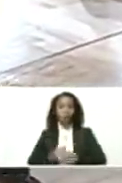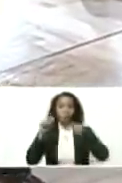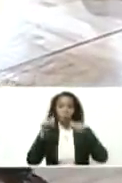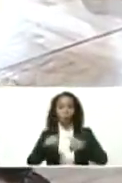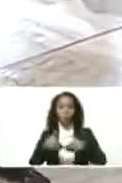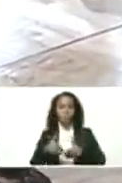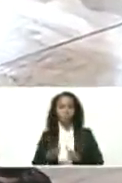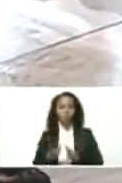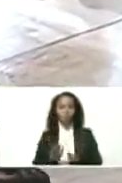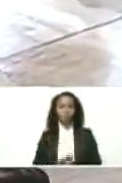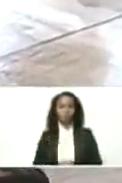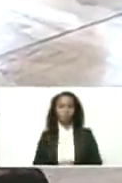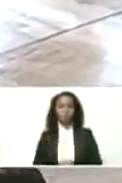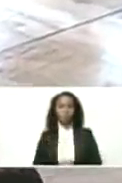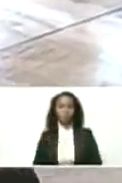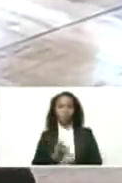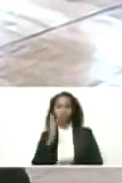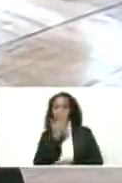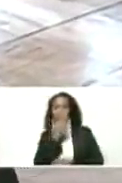nace